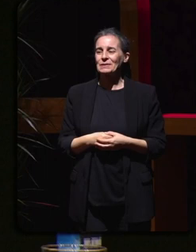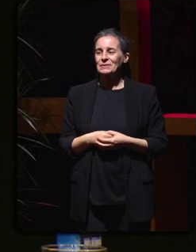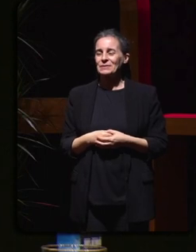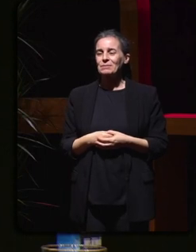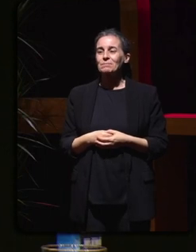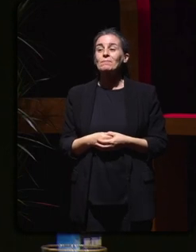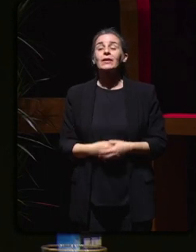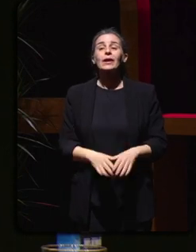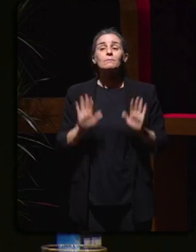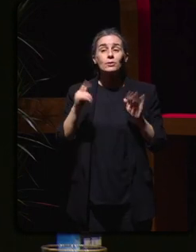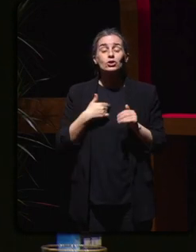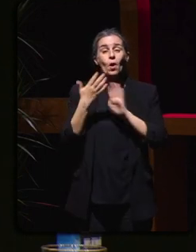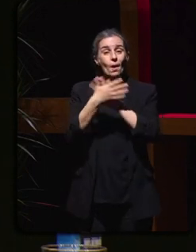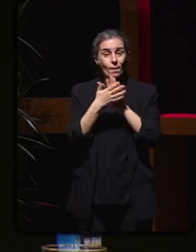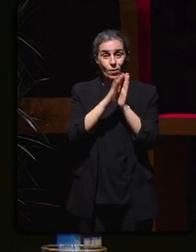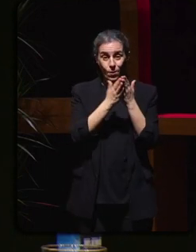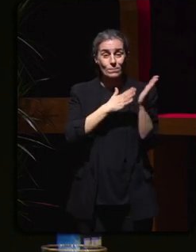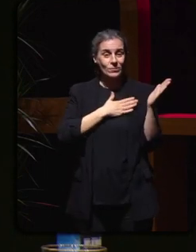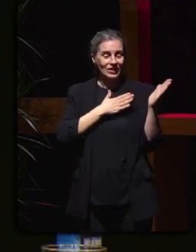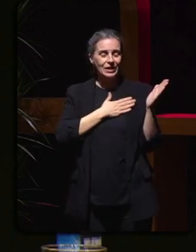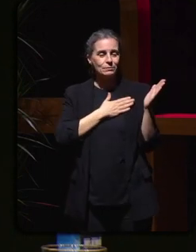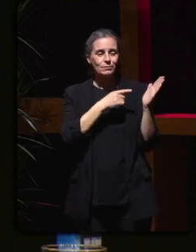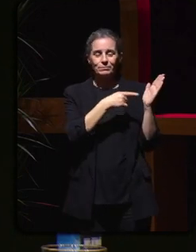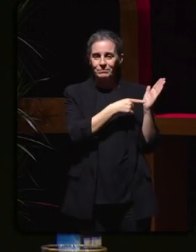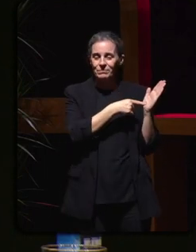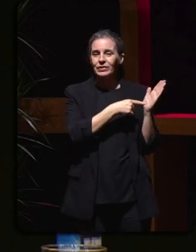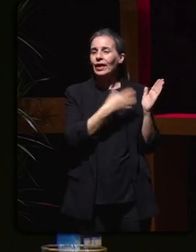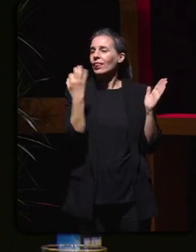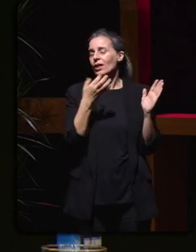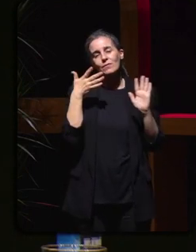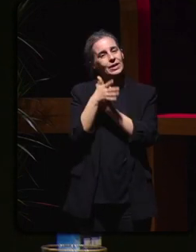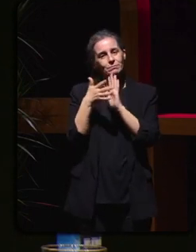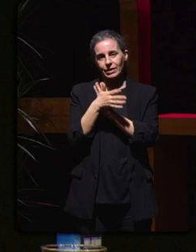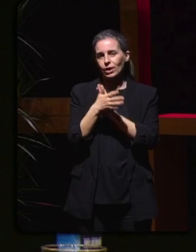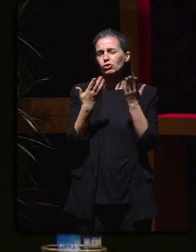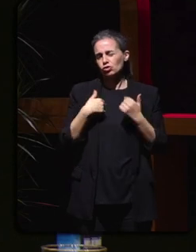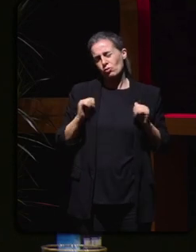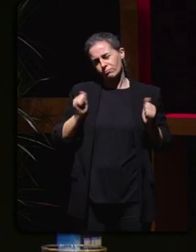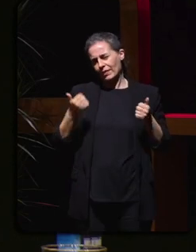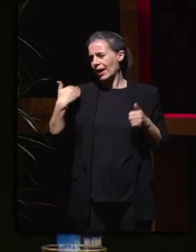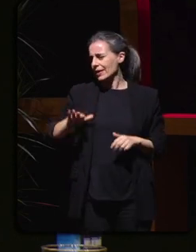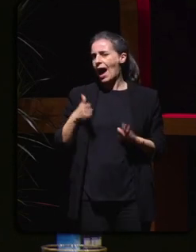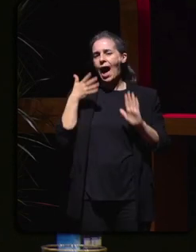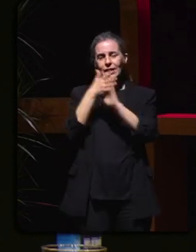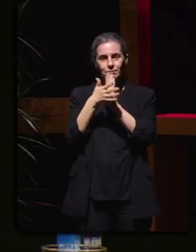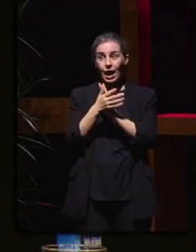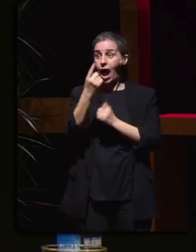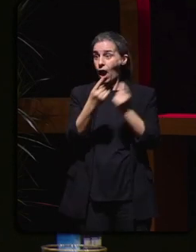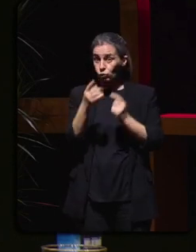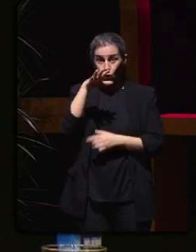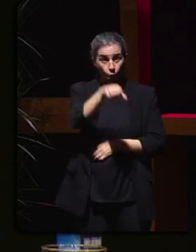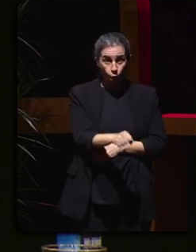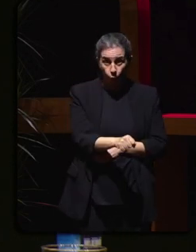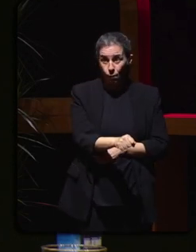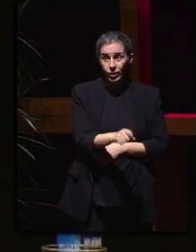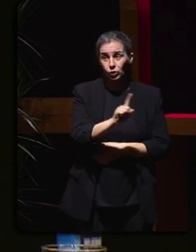pero cuando hablo de mi libro siempre tengo que explicar Entonces lo voy a explicar al principio por si alguien no se lo ha comprado por el